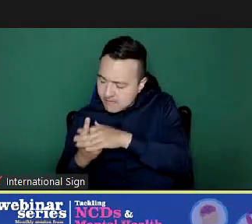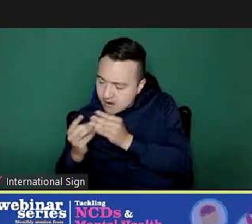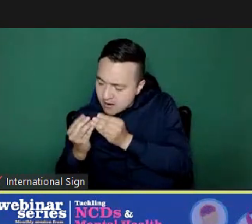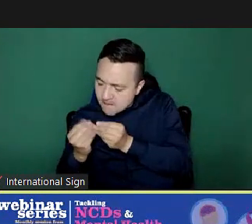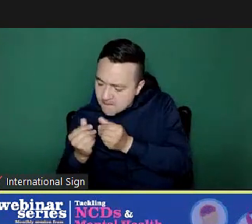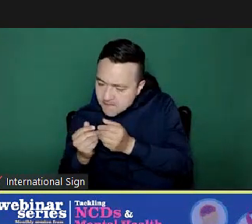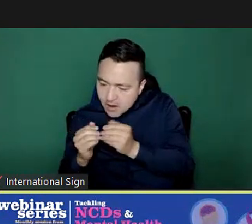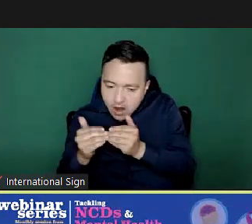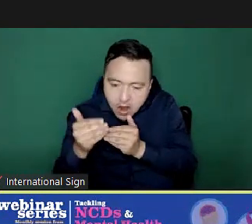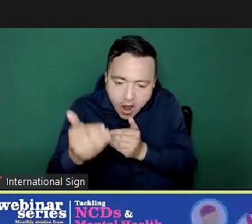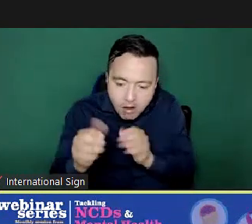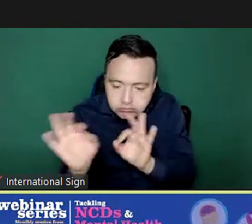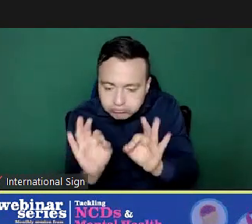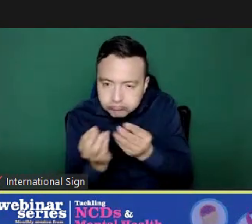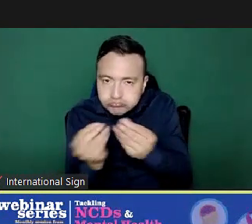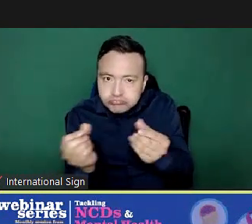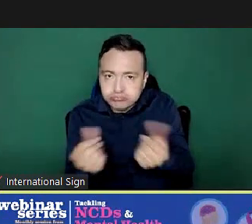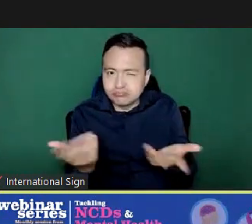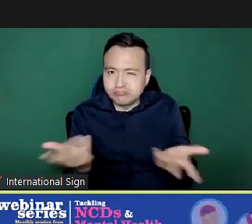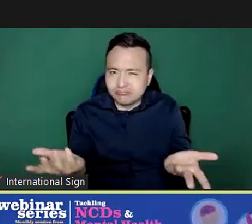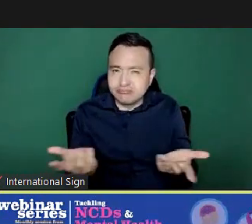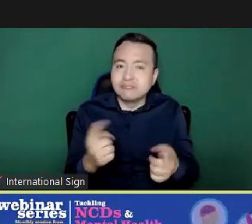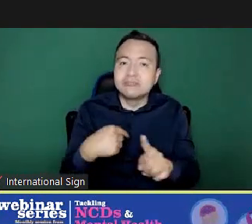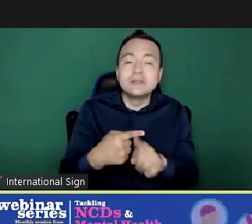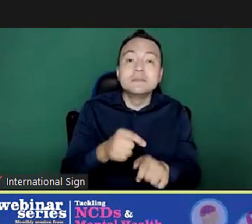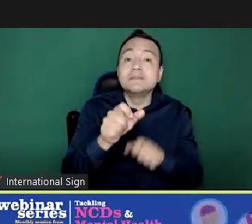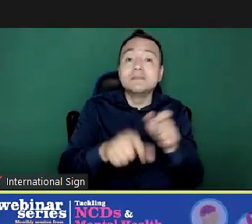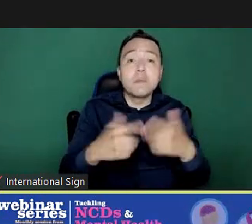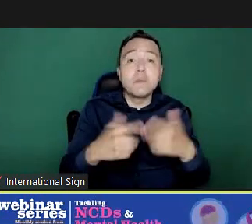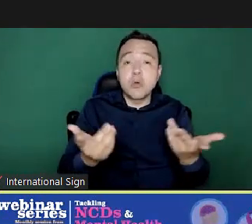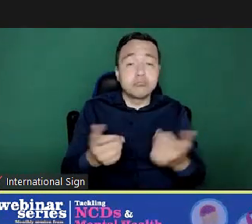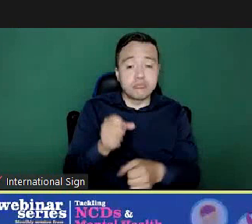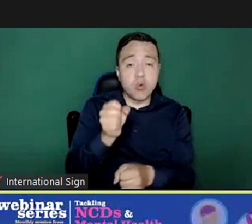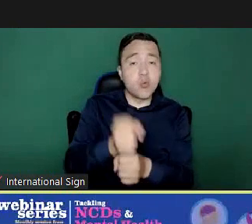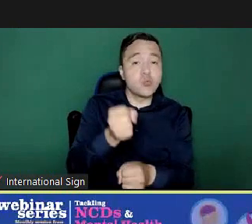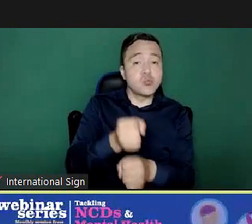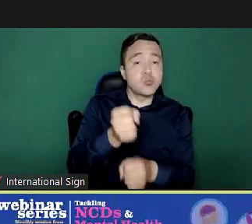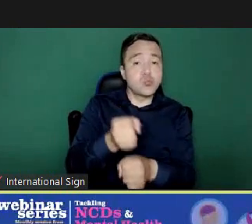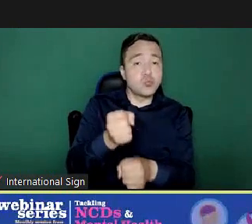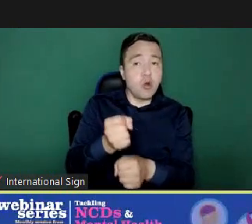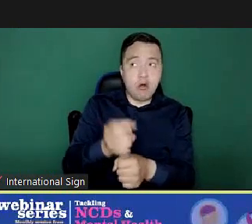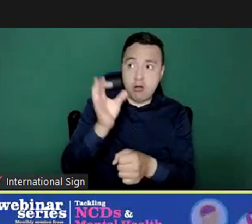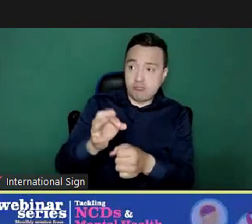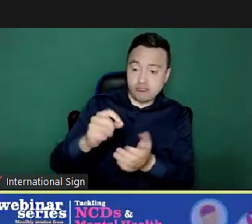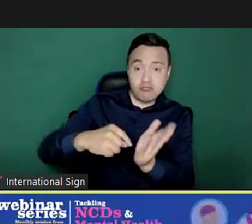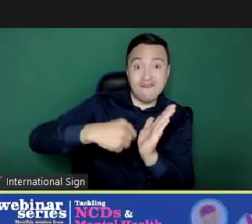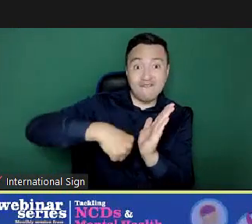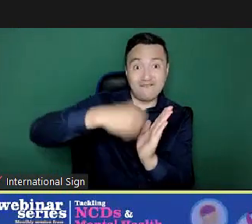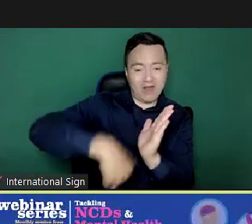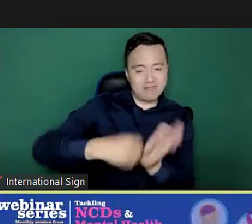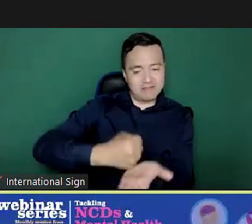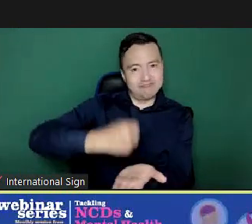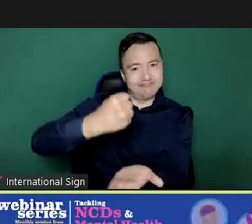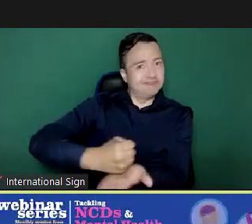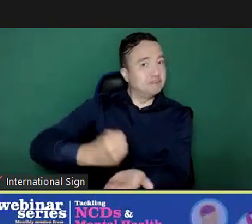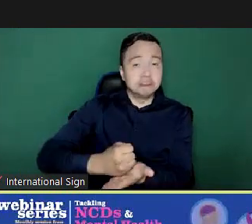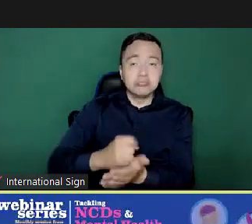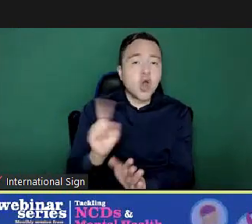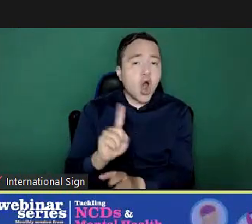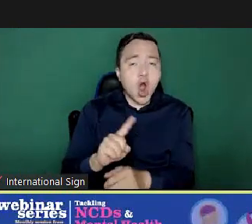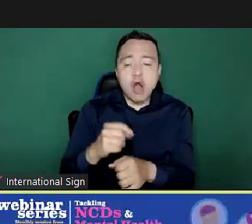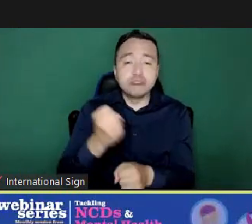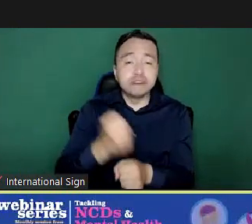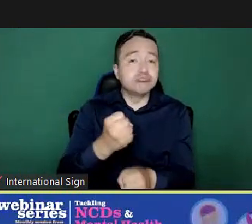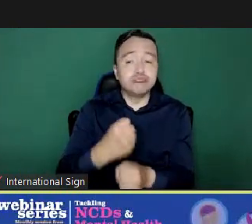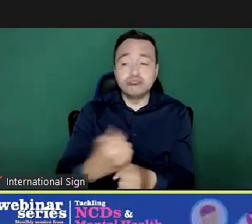trabajan en el sector informal son los que tienen las mayores necesidades y a menudo son implicados como los que eran parte del